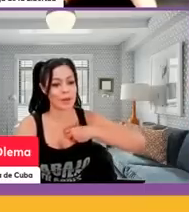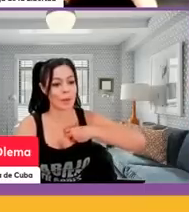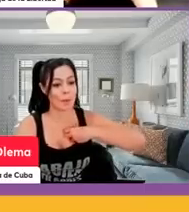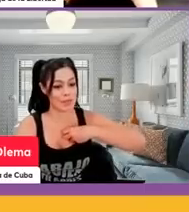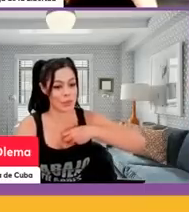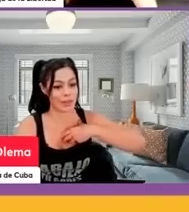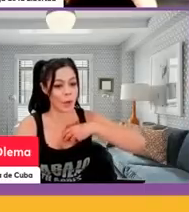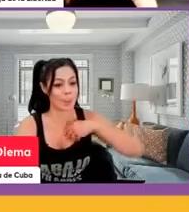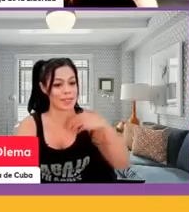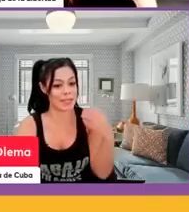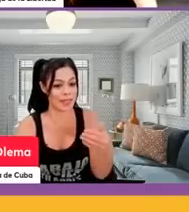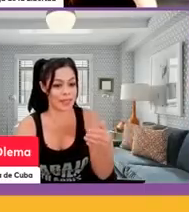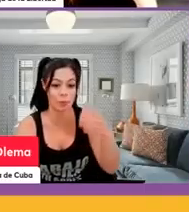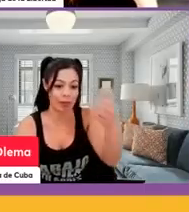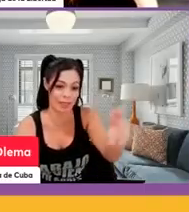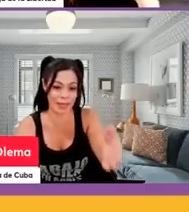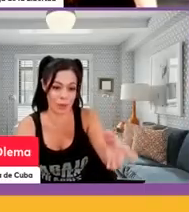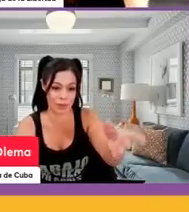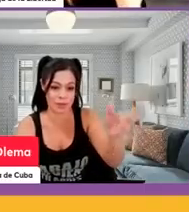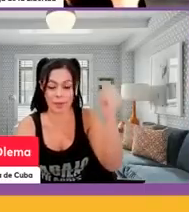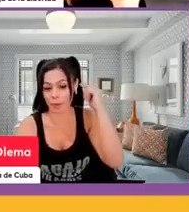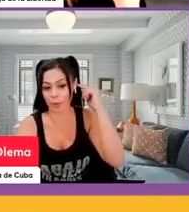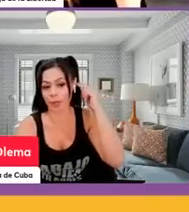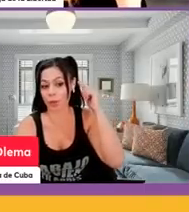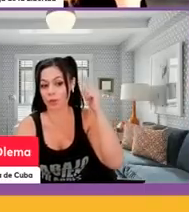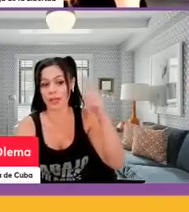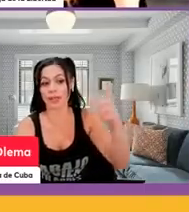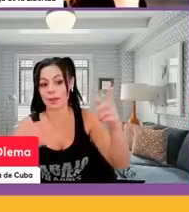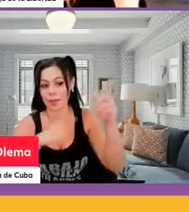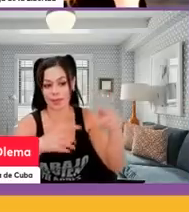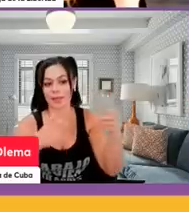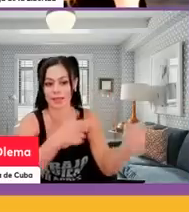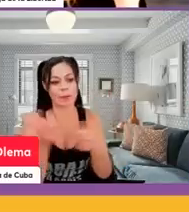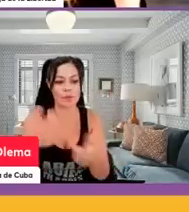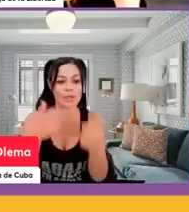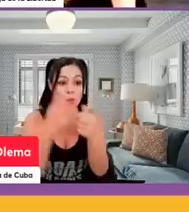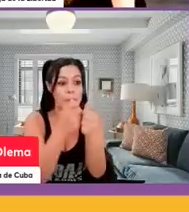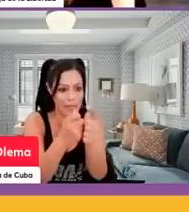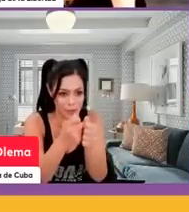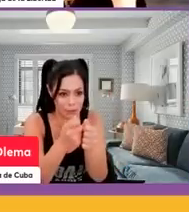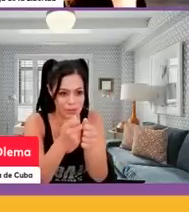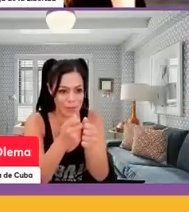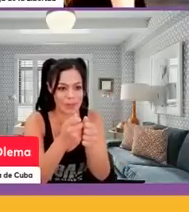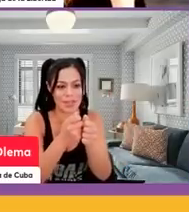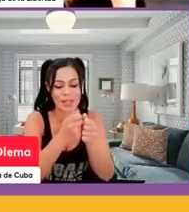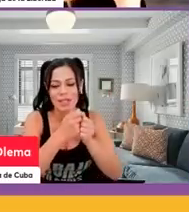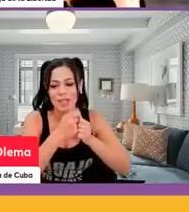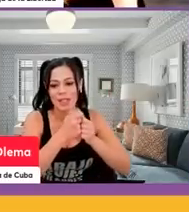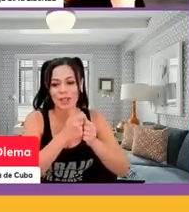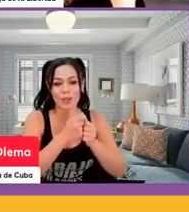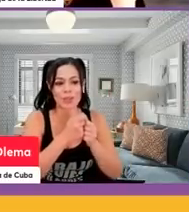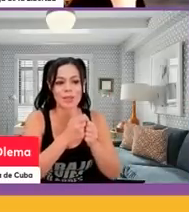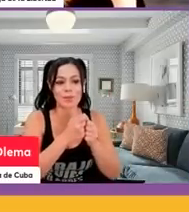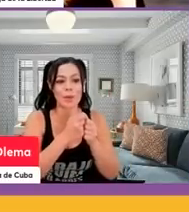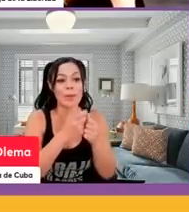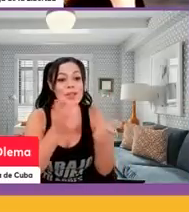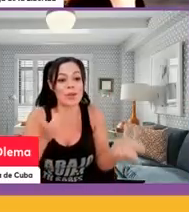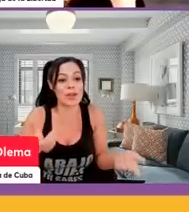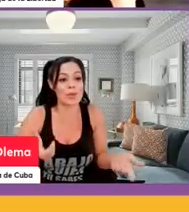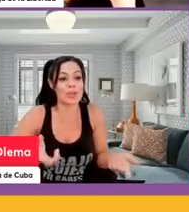páralo, mentira. Lo que me pasó es que yo pensé que no vi que era Eloy, ¿sabes? Como que lo escuché, estaba escuchando, no mirando, ¿sabes? Y